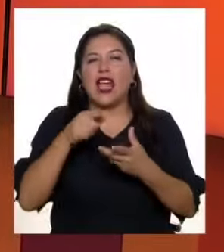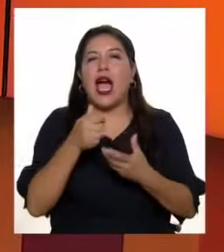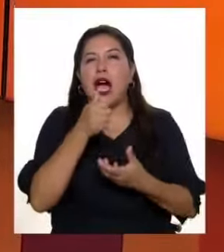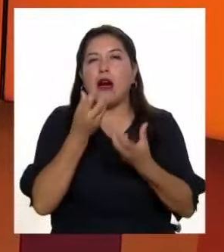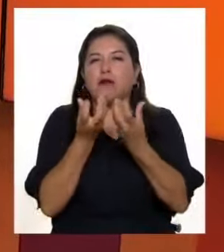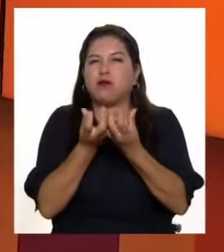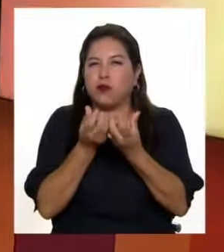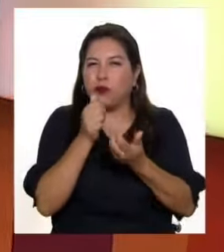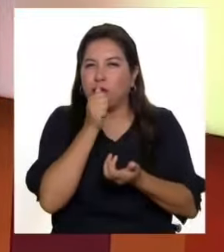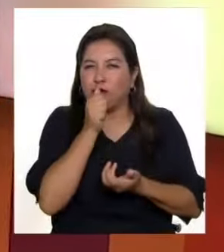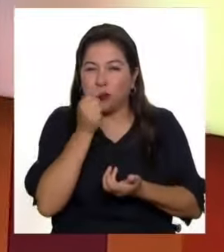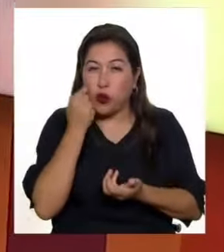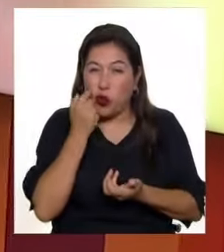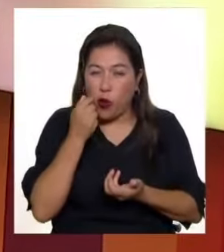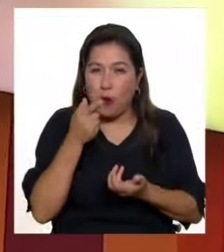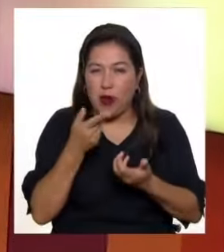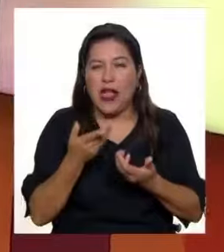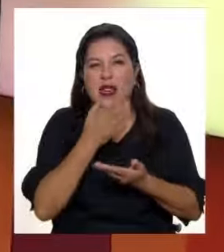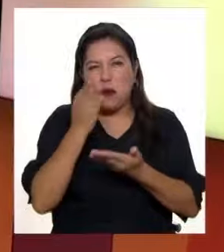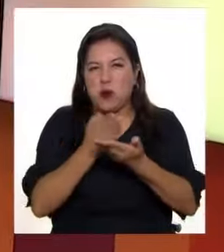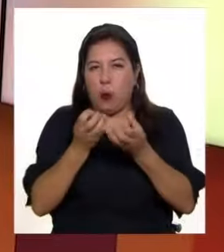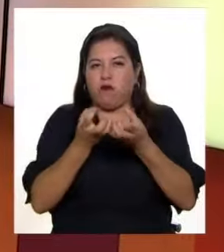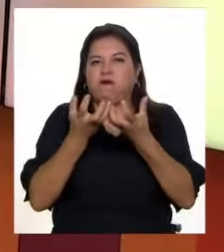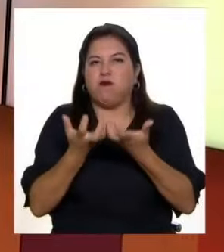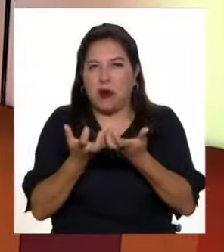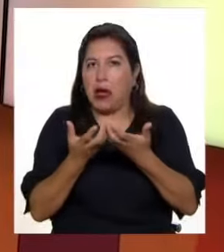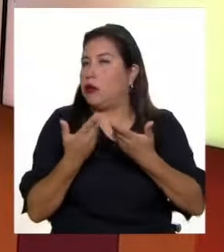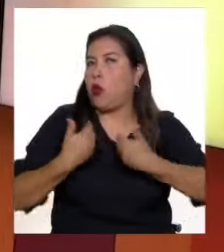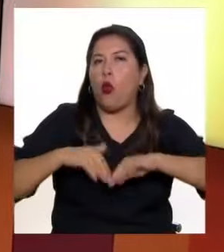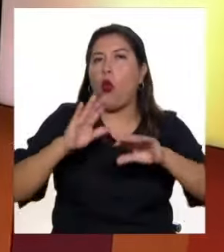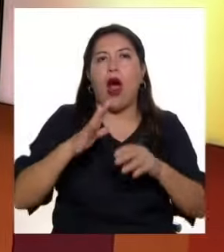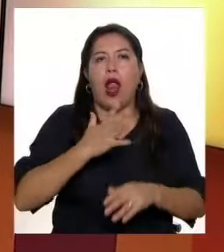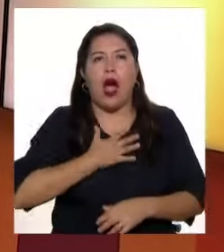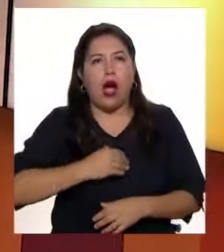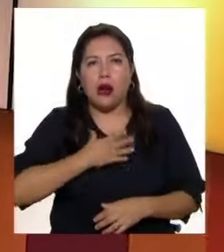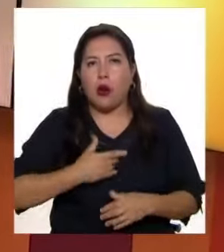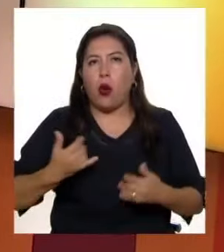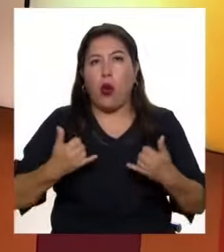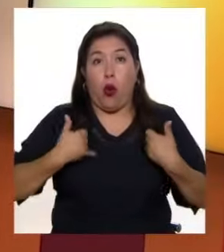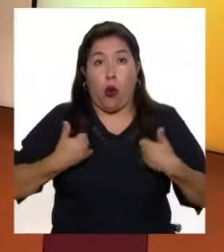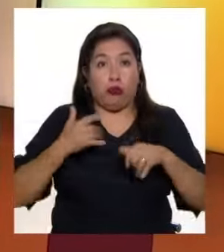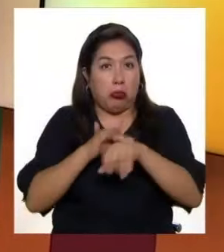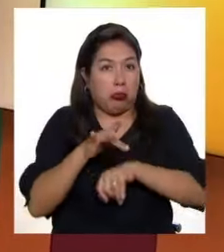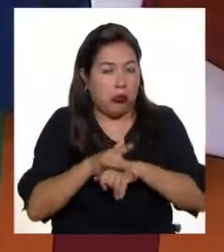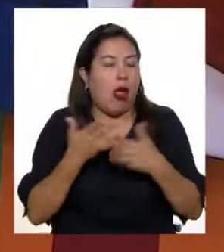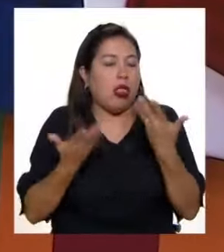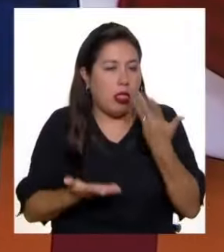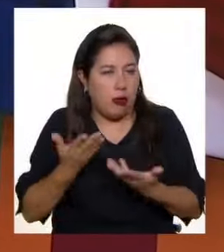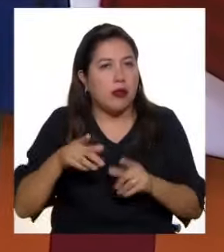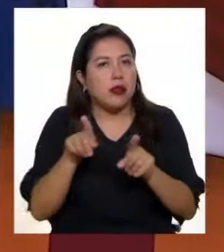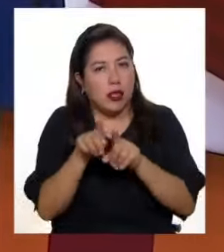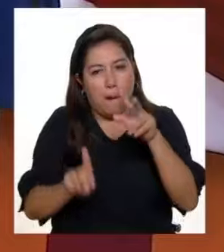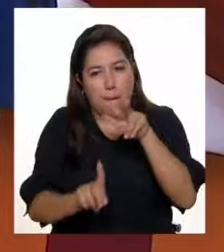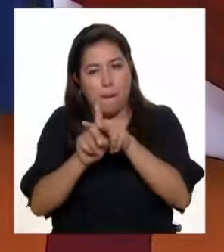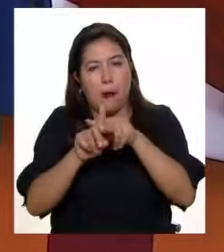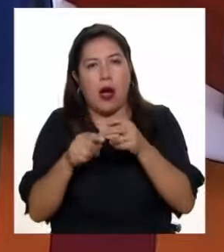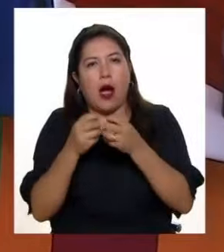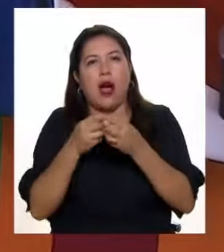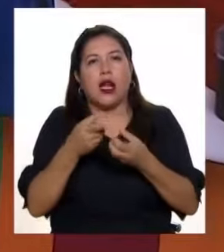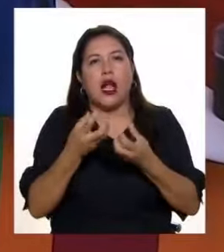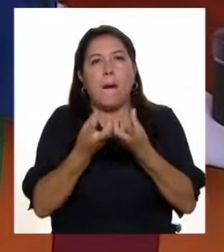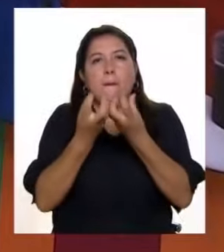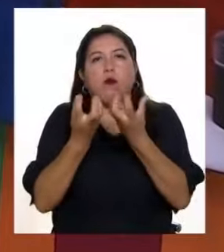una inflamación de la glándula prostática que aparece a cualquier edad de la vida. Desde muy jóvenes es posible uno tener problemas con la inflamación